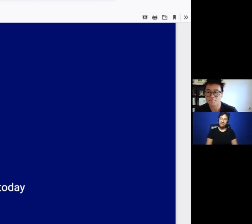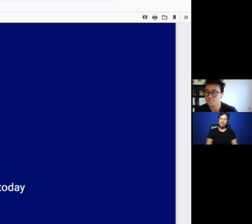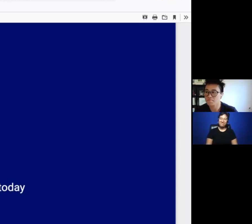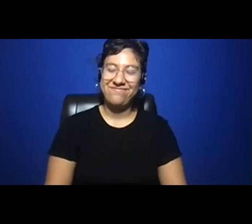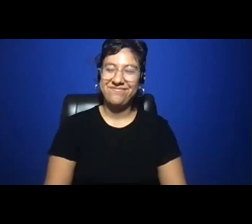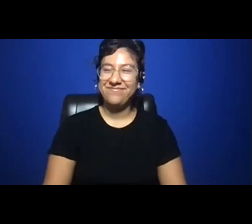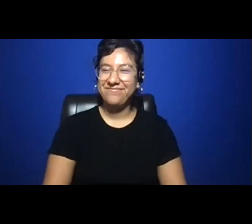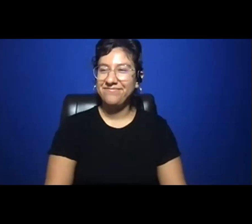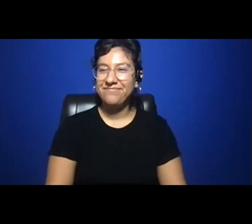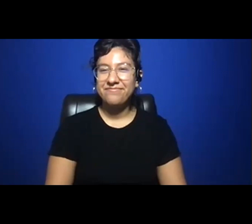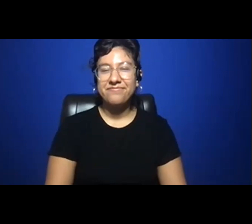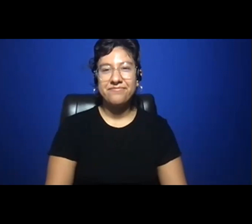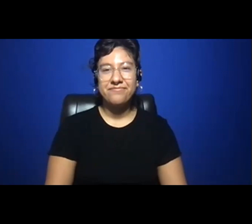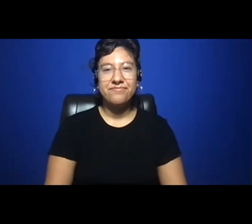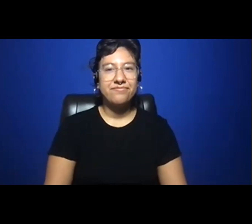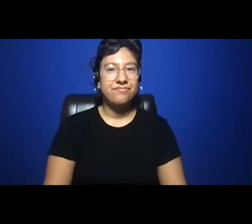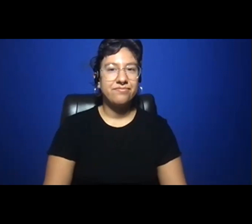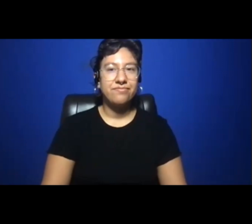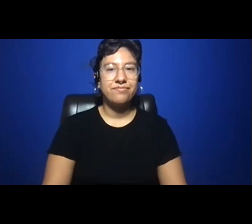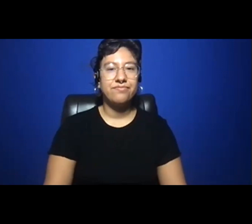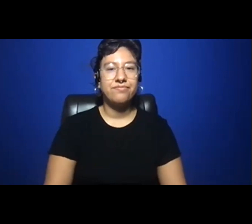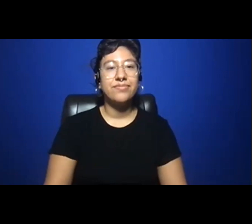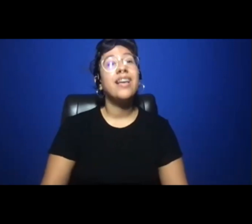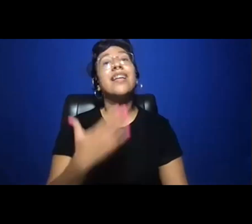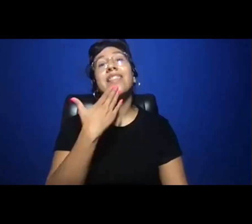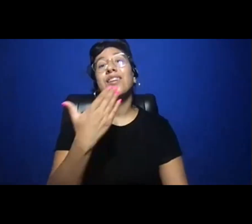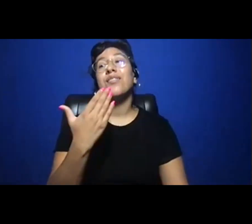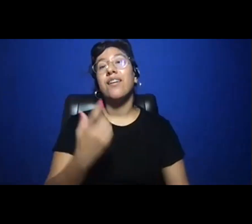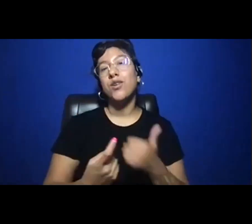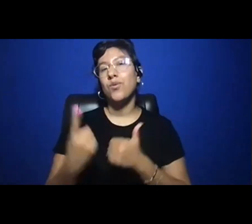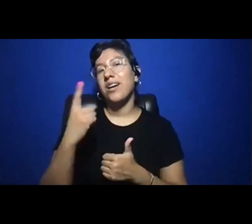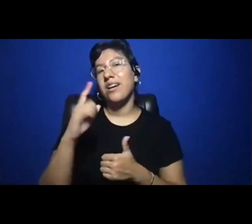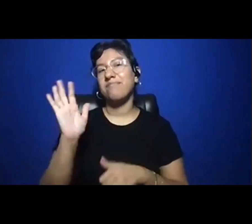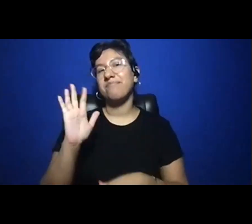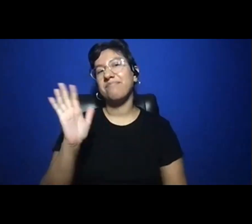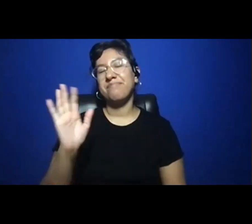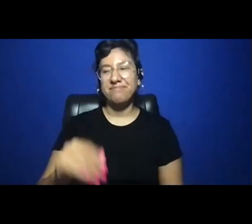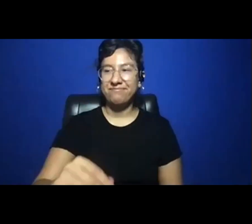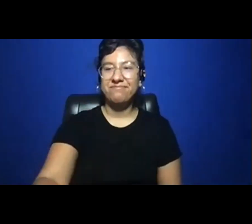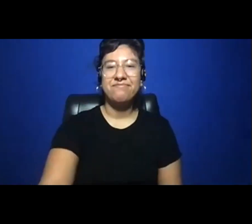Gracias a todos.